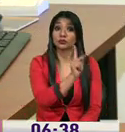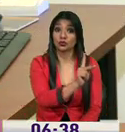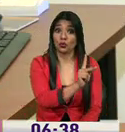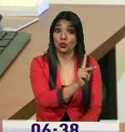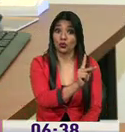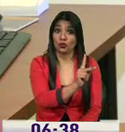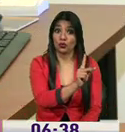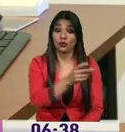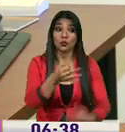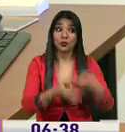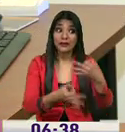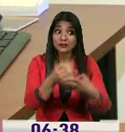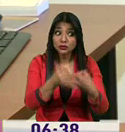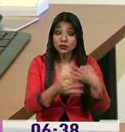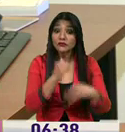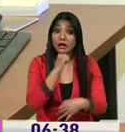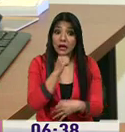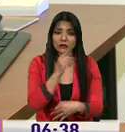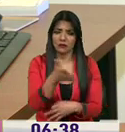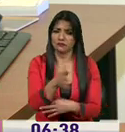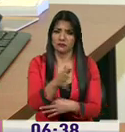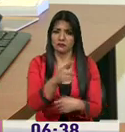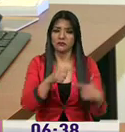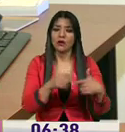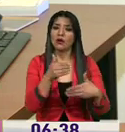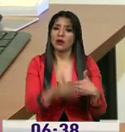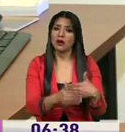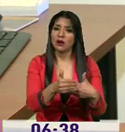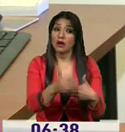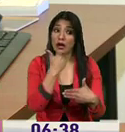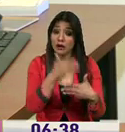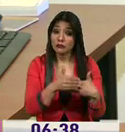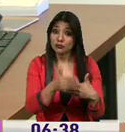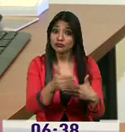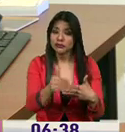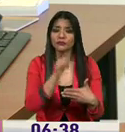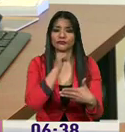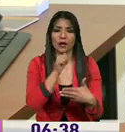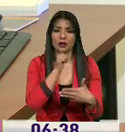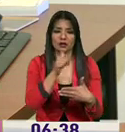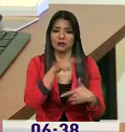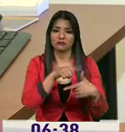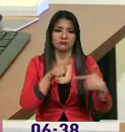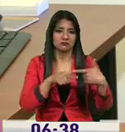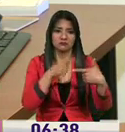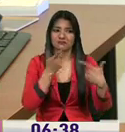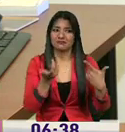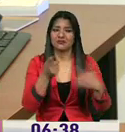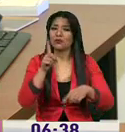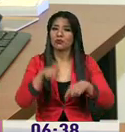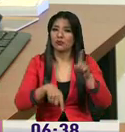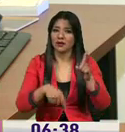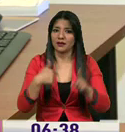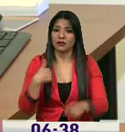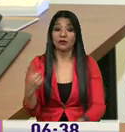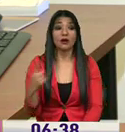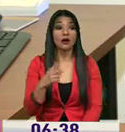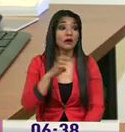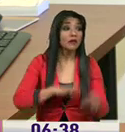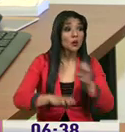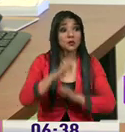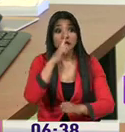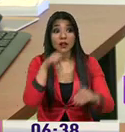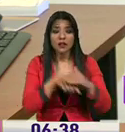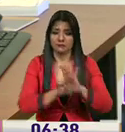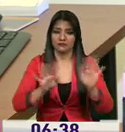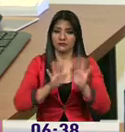estén ejecutoriadas o que estén en fase de ejecución, porque podría malinterpretarse nuestra apreciación. Tiene